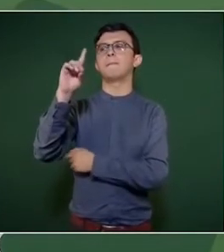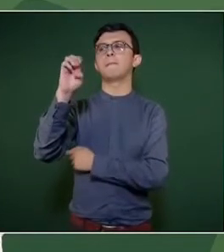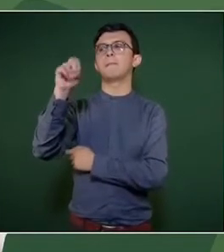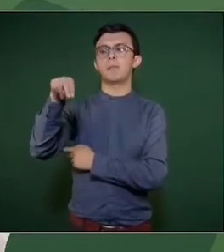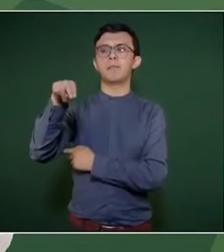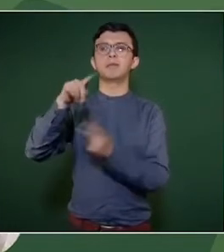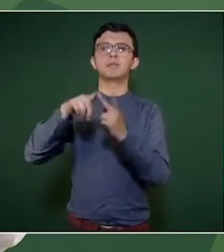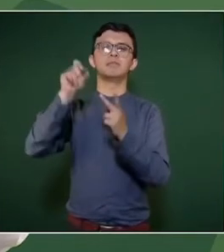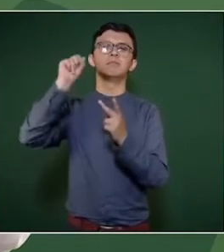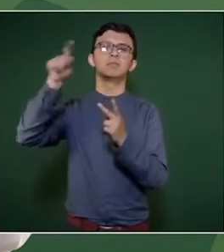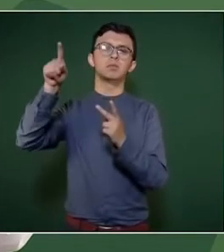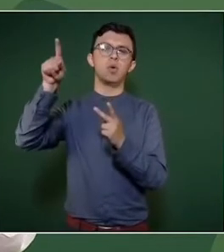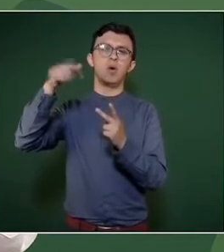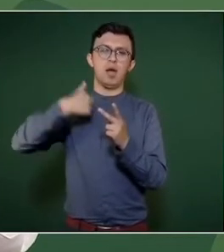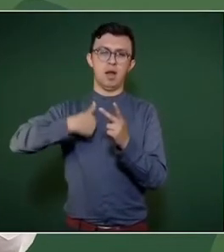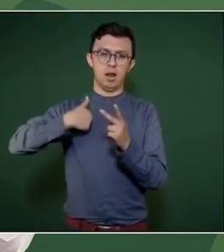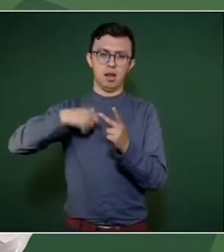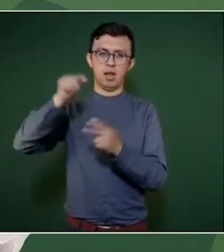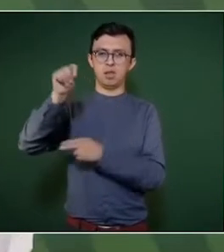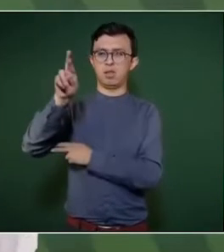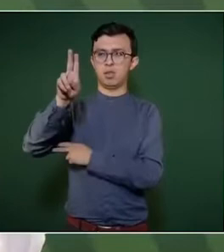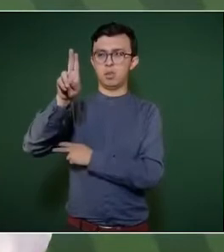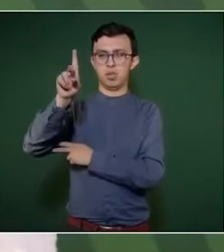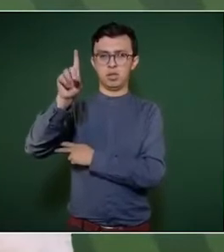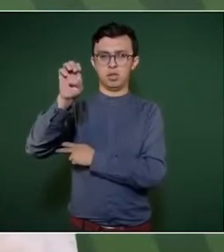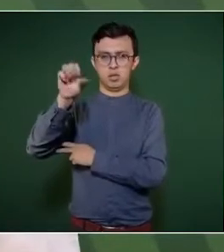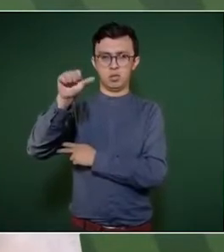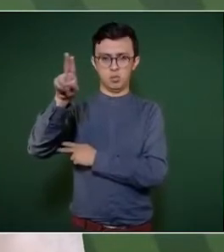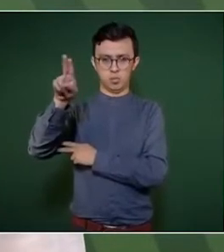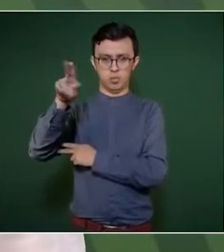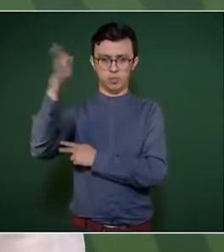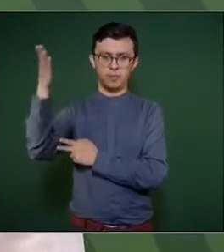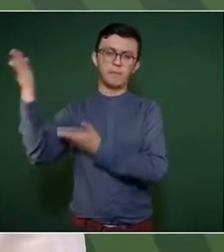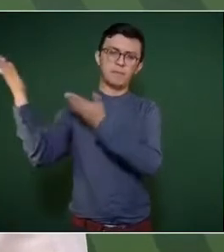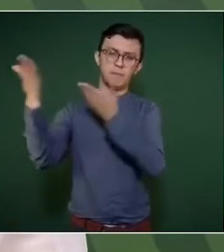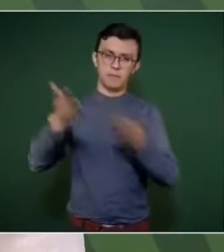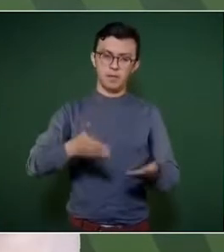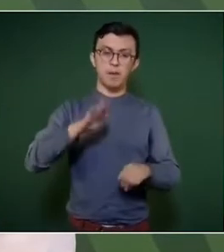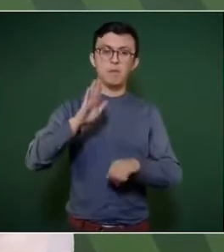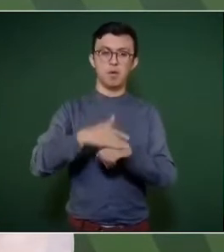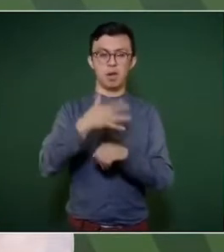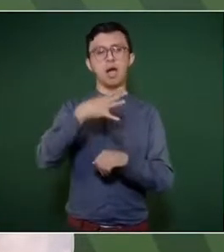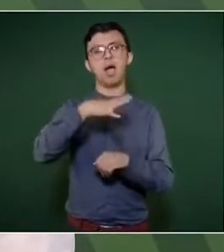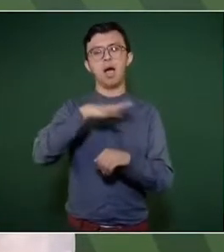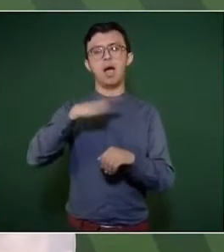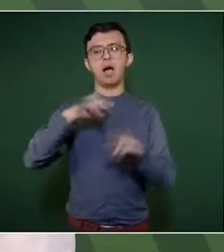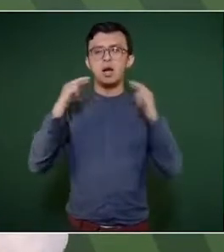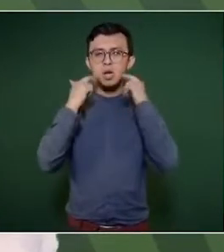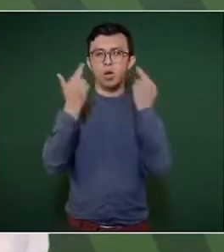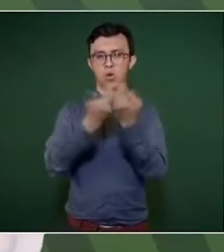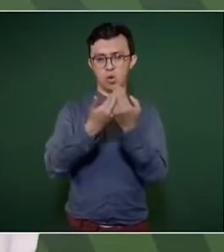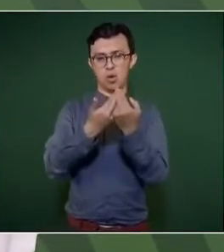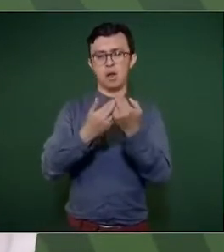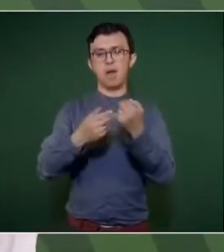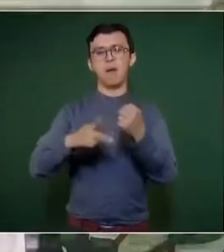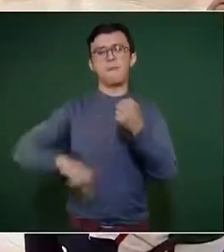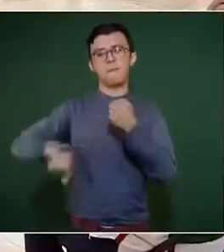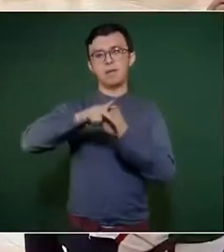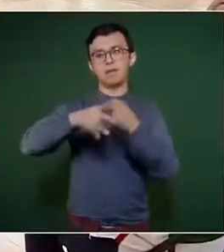Trudeau, porque va a haber una cumbre de países de América del Norte